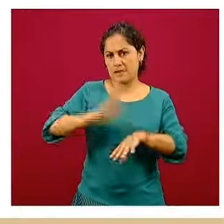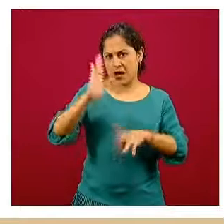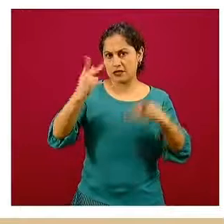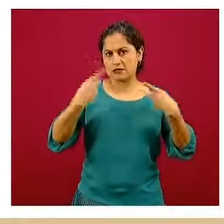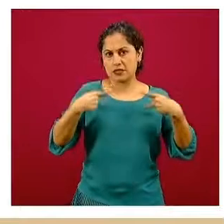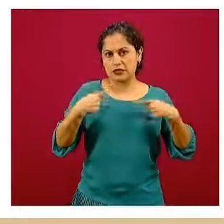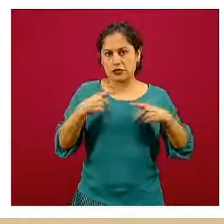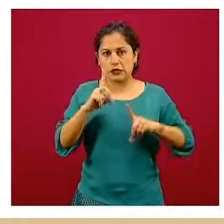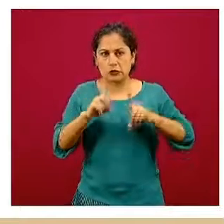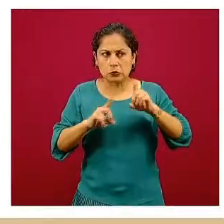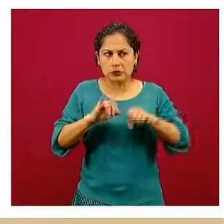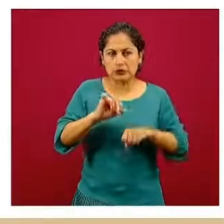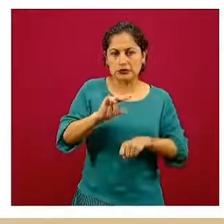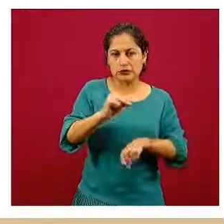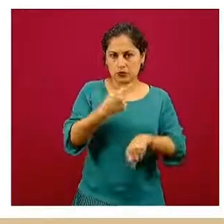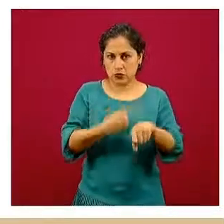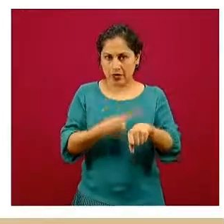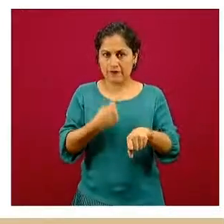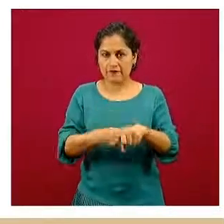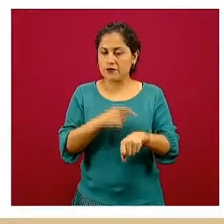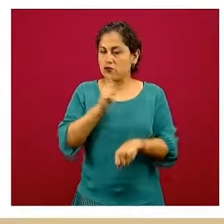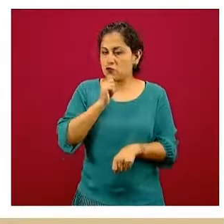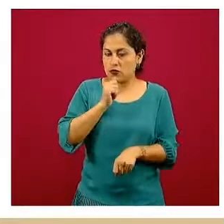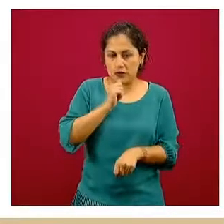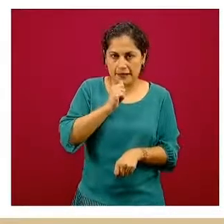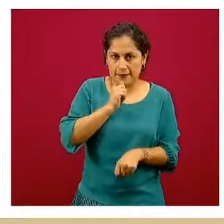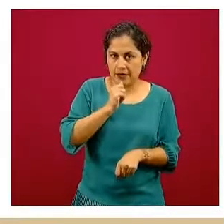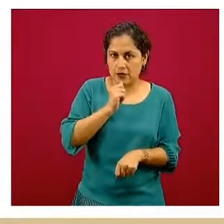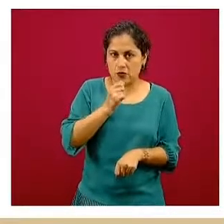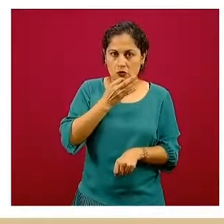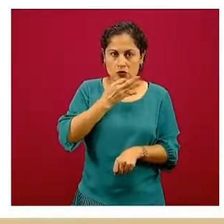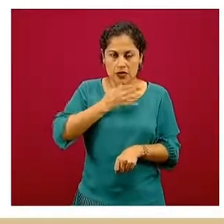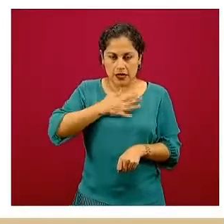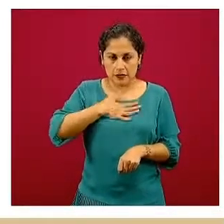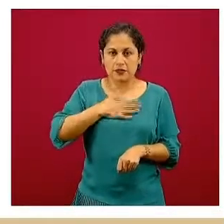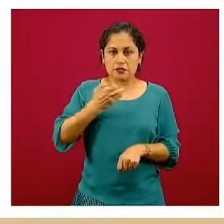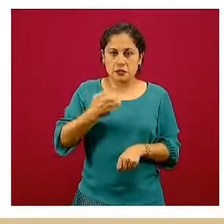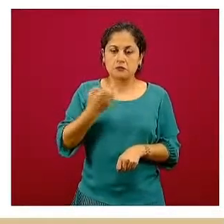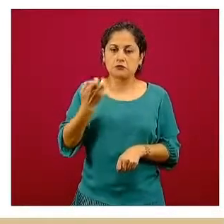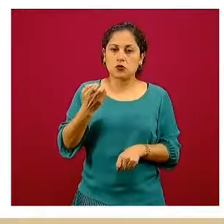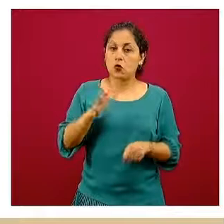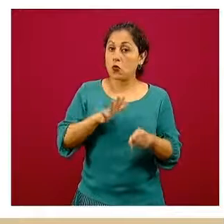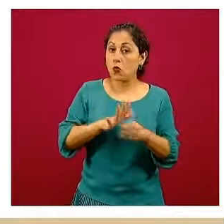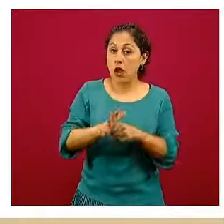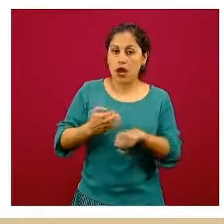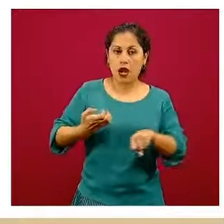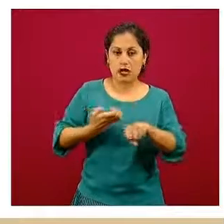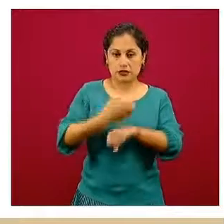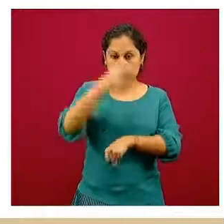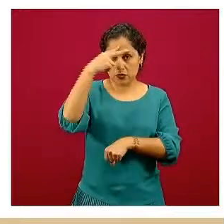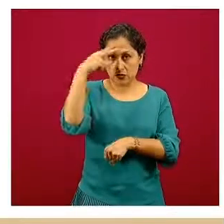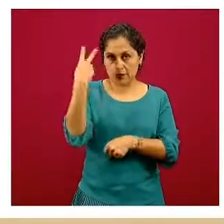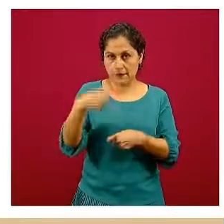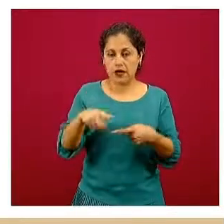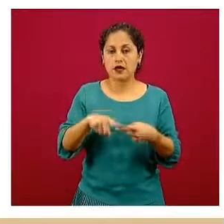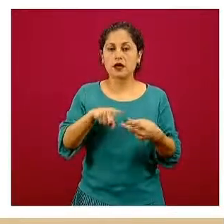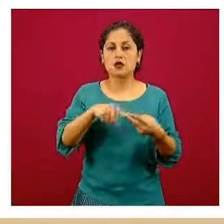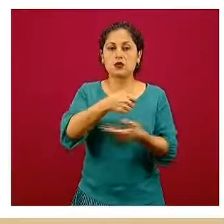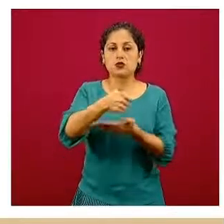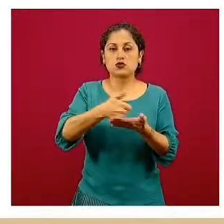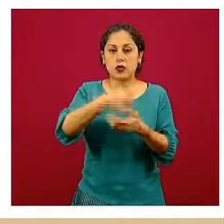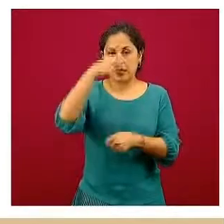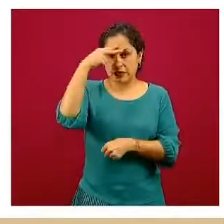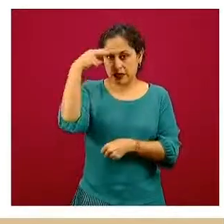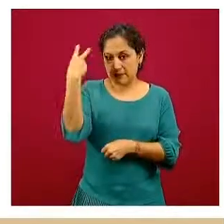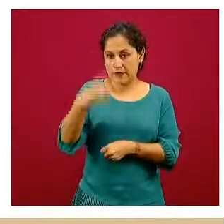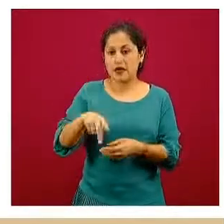aún sospechosos por clasificar y que por lo tanto estarían a la cabeza de esta estadística. Serían el Estado de México, la Ciudad de México y